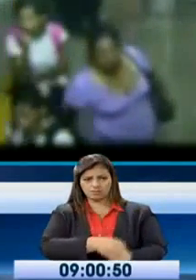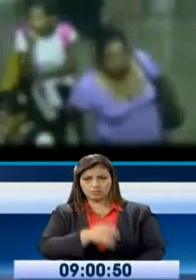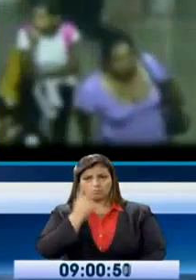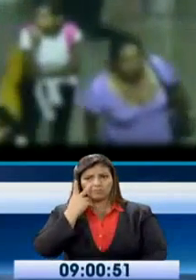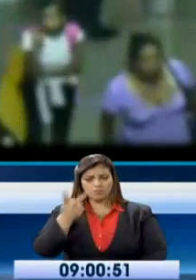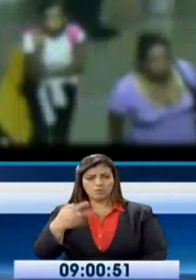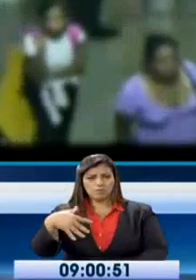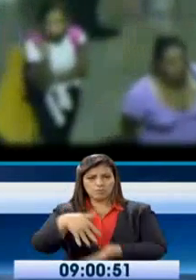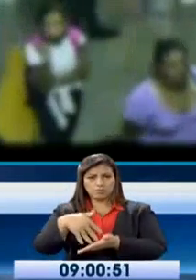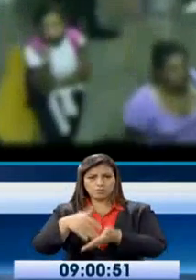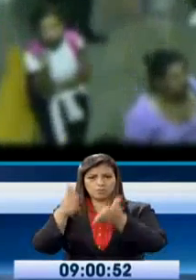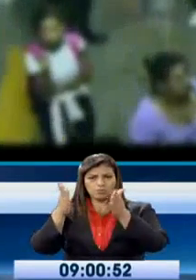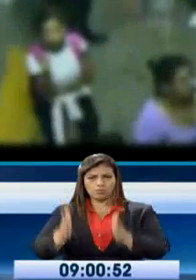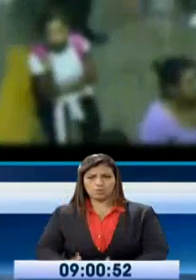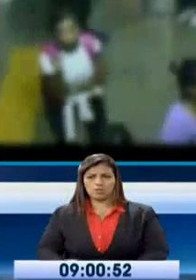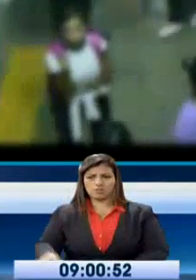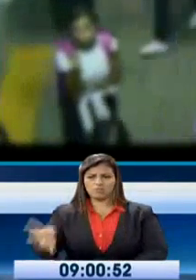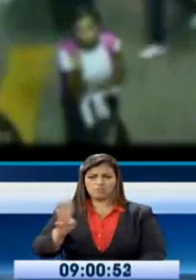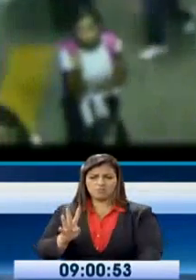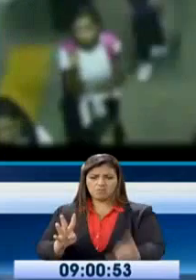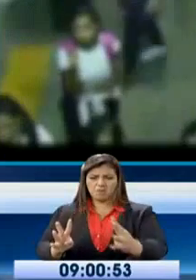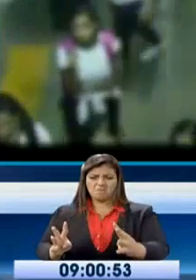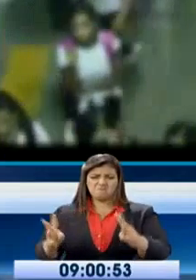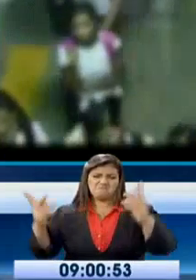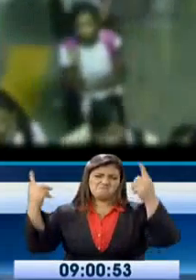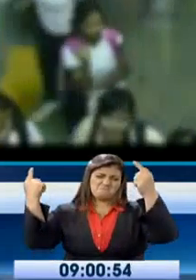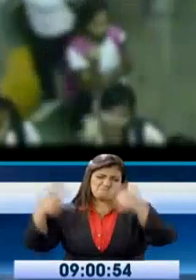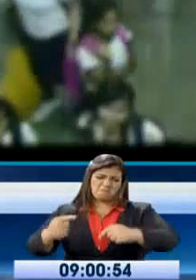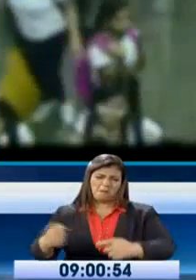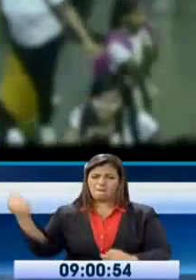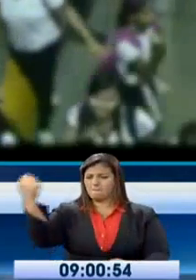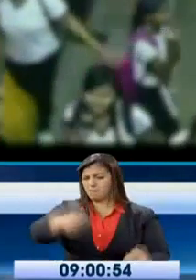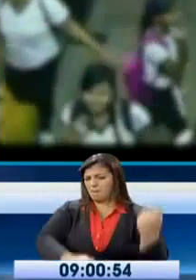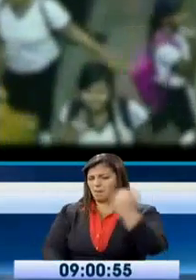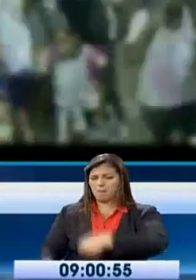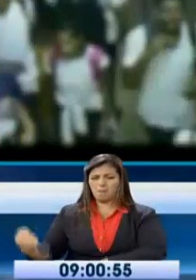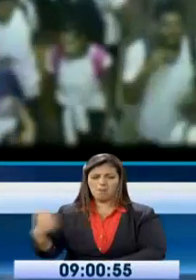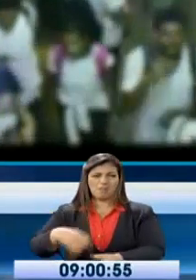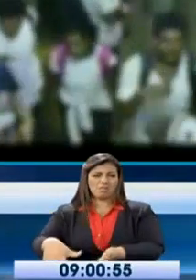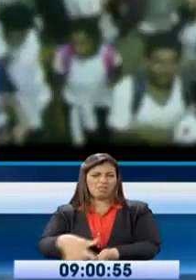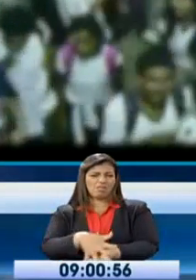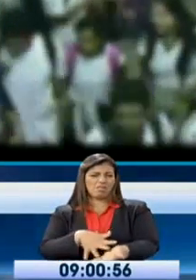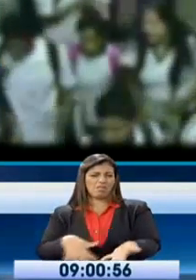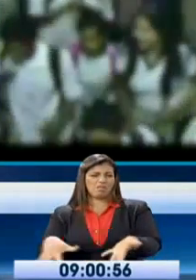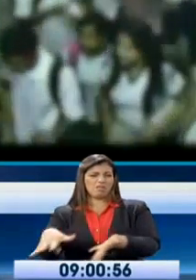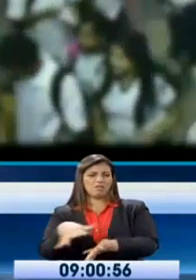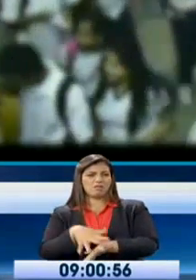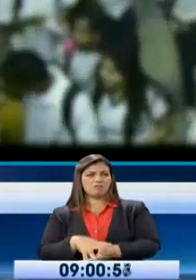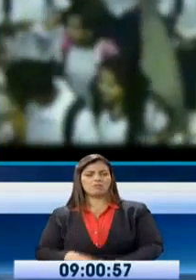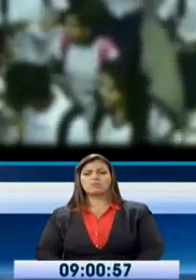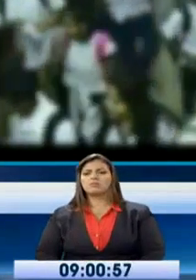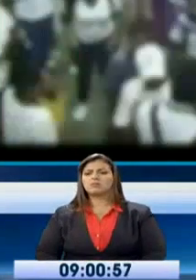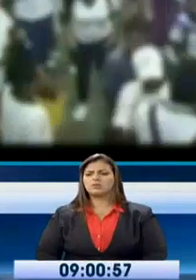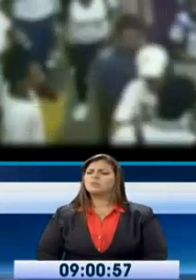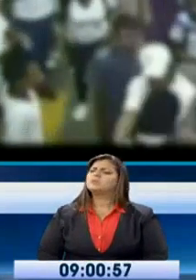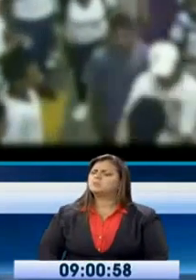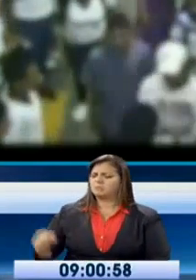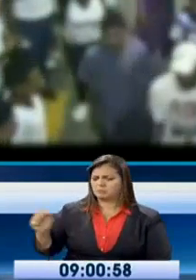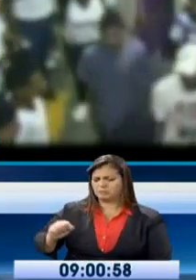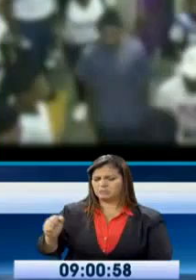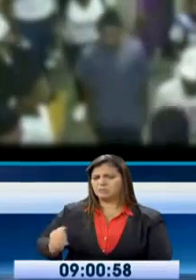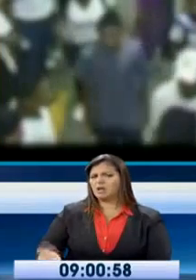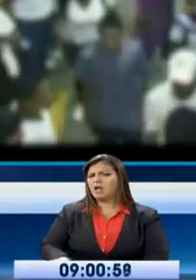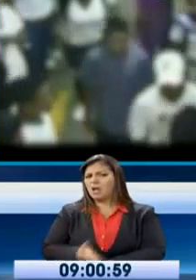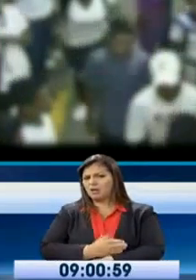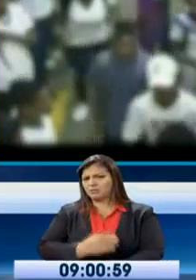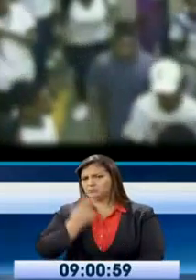estos grupos? Sí, en ocasiones, en la televisión. ¿Qué hacen ellos? Bueno, pues no sé, pelean por rivalidad, no